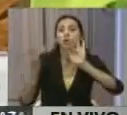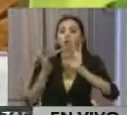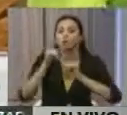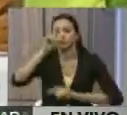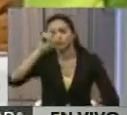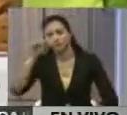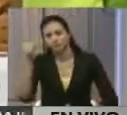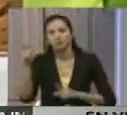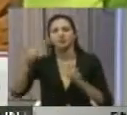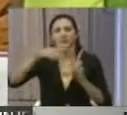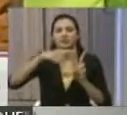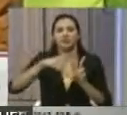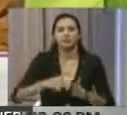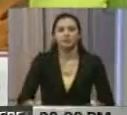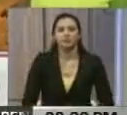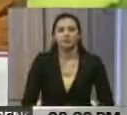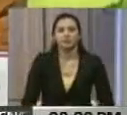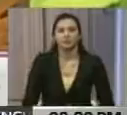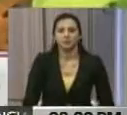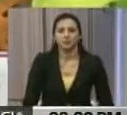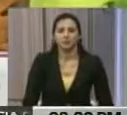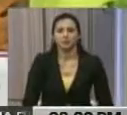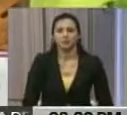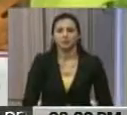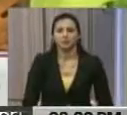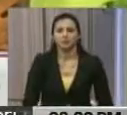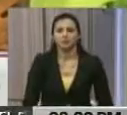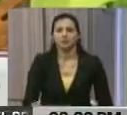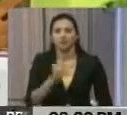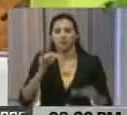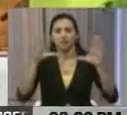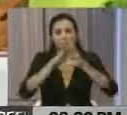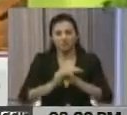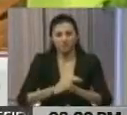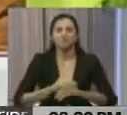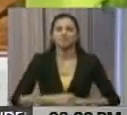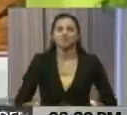entonces con ustedes allá en la mesa de la noticia en los estudios de Venezolana de Televisión.